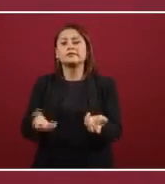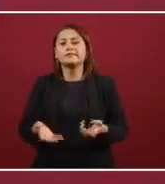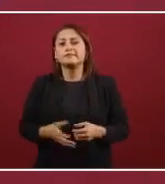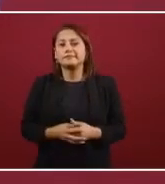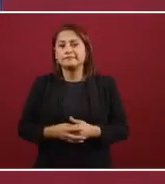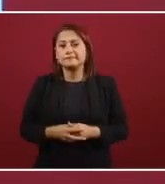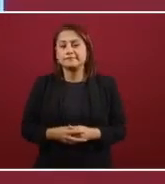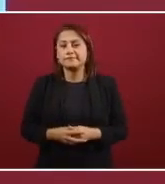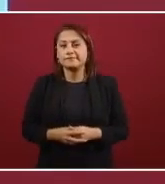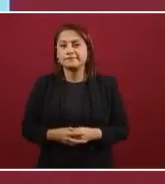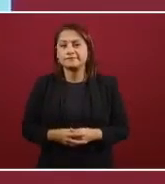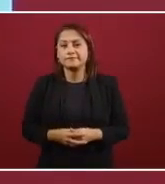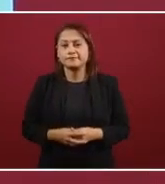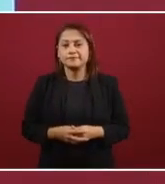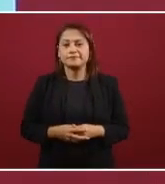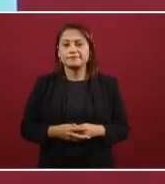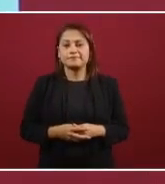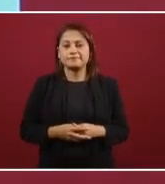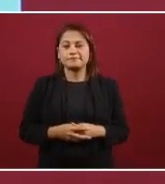Por eso